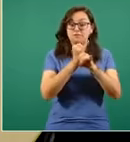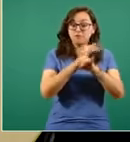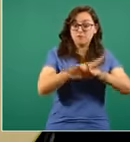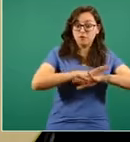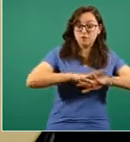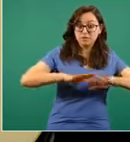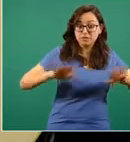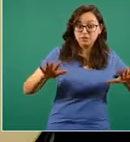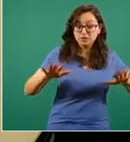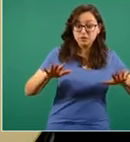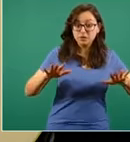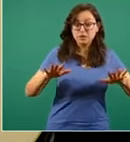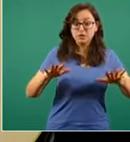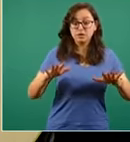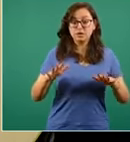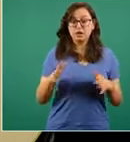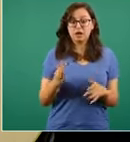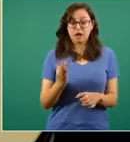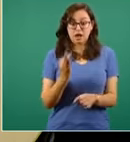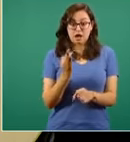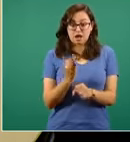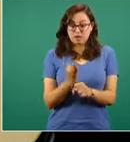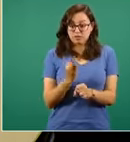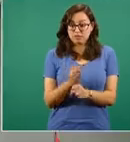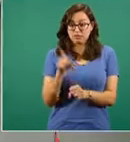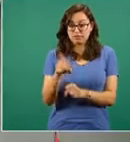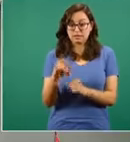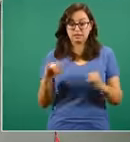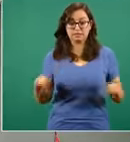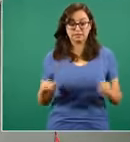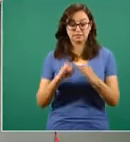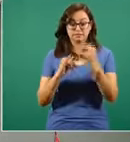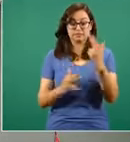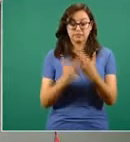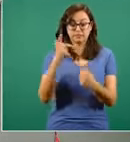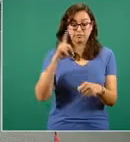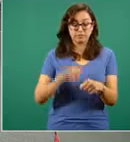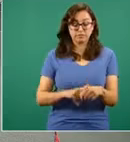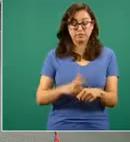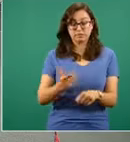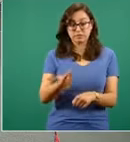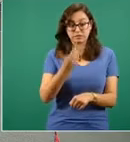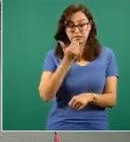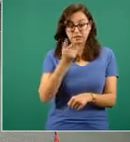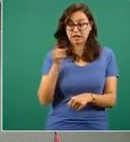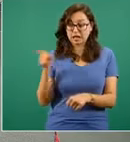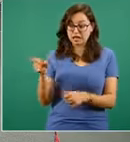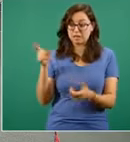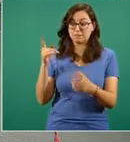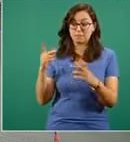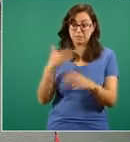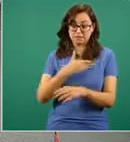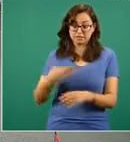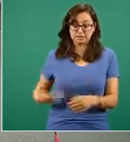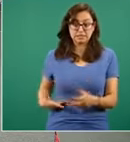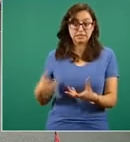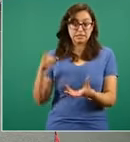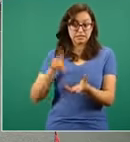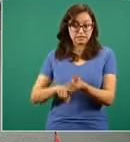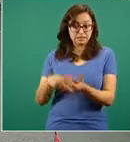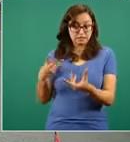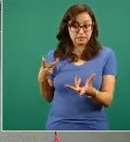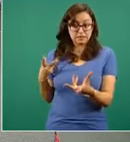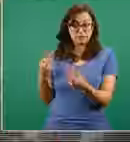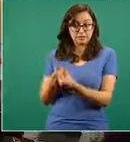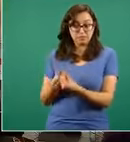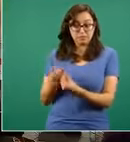ensayos clínicos que se realiza en este Instituto Nacional de Nutrición, donde participó el presidente, el ensayo se